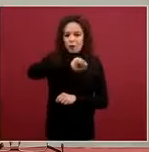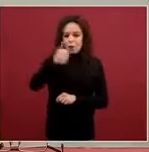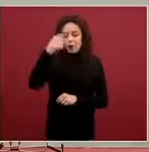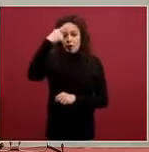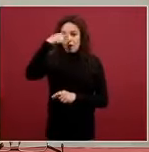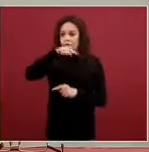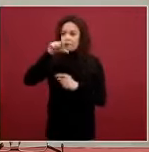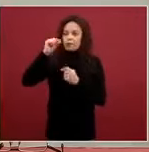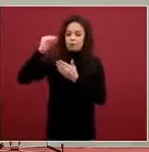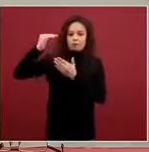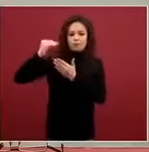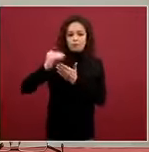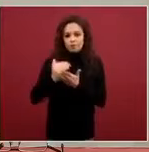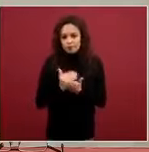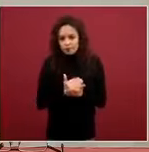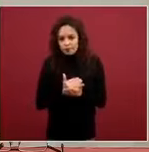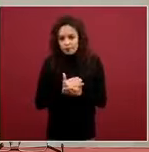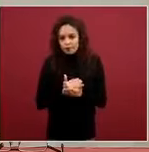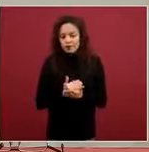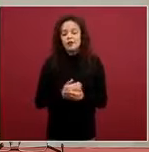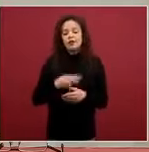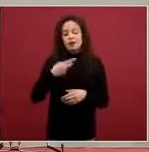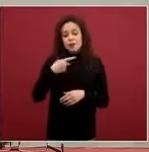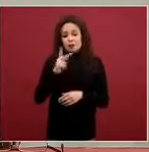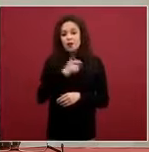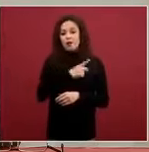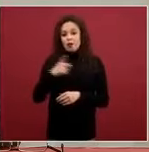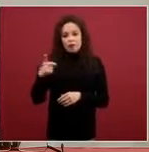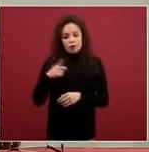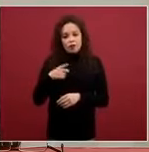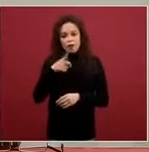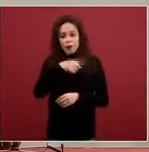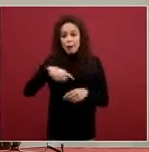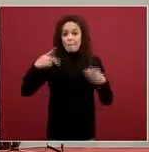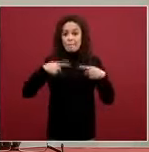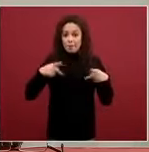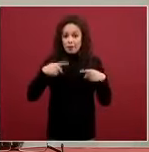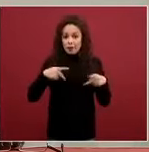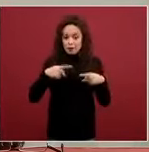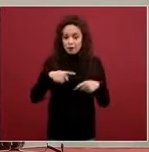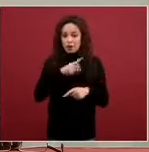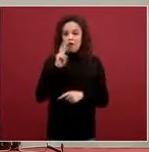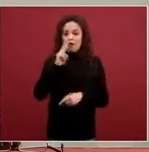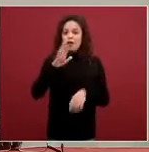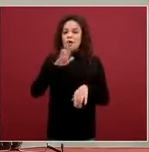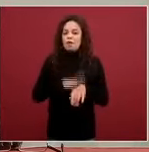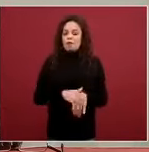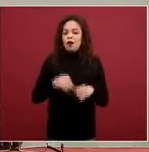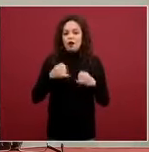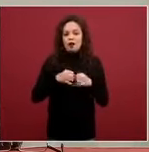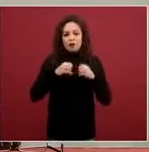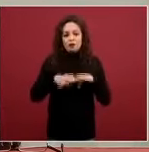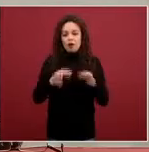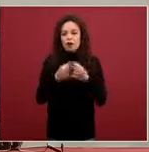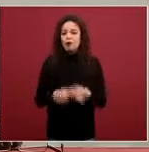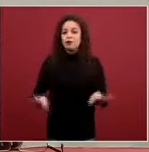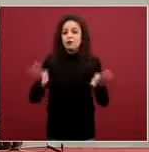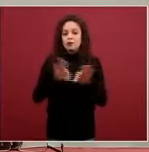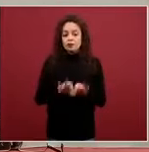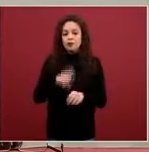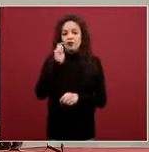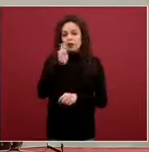nos interesa que estén con la información que es más relevante para la fase 3. Y aprovecho para hacer